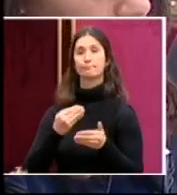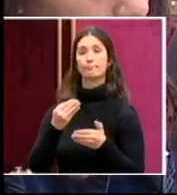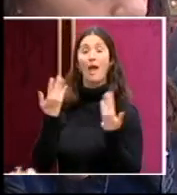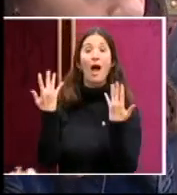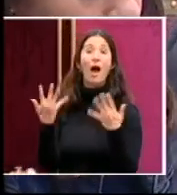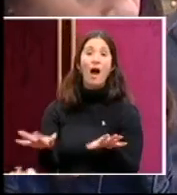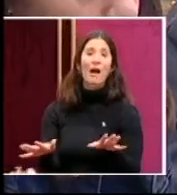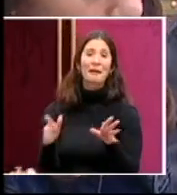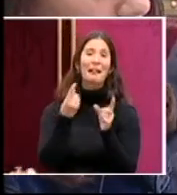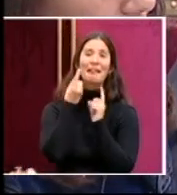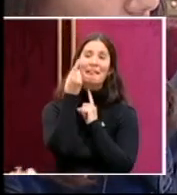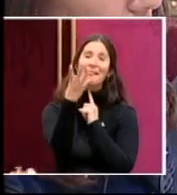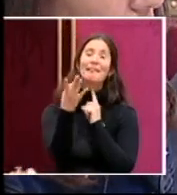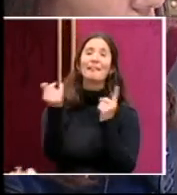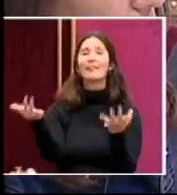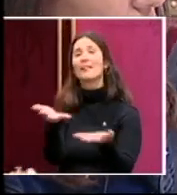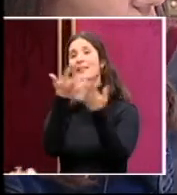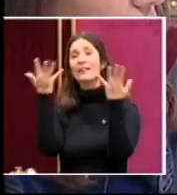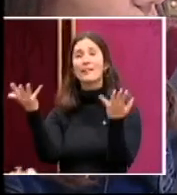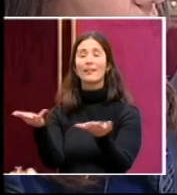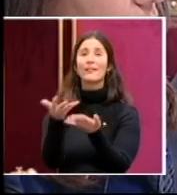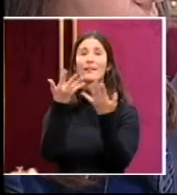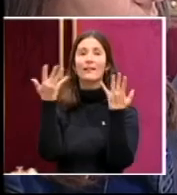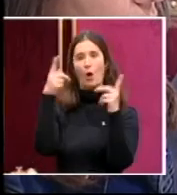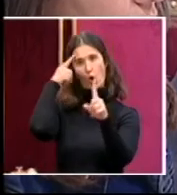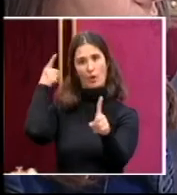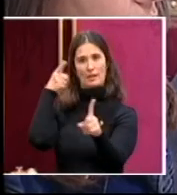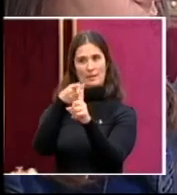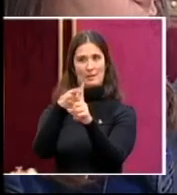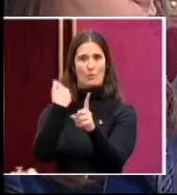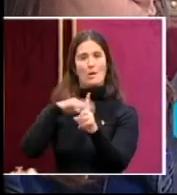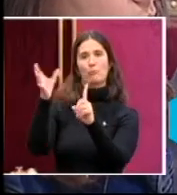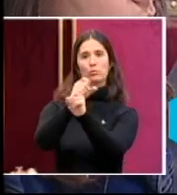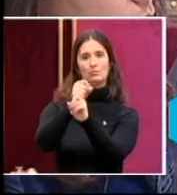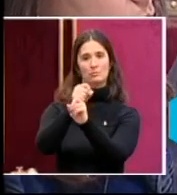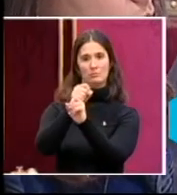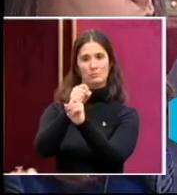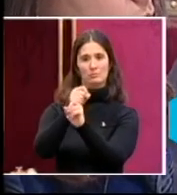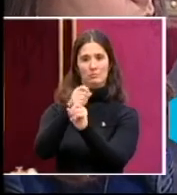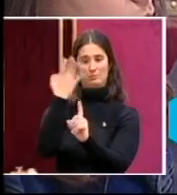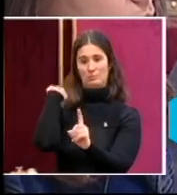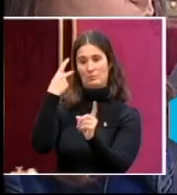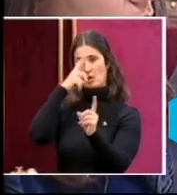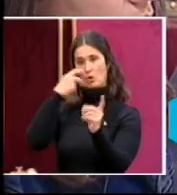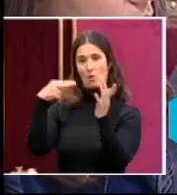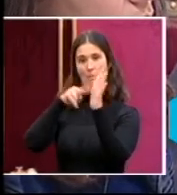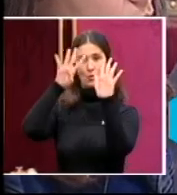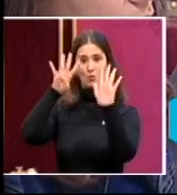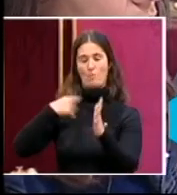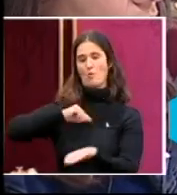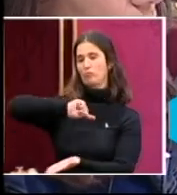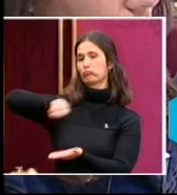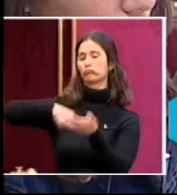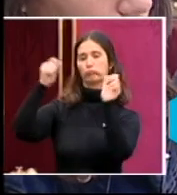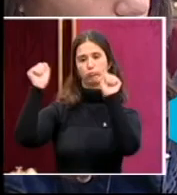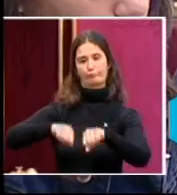aunque sea en cifras y someramente, los objetivos que se habían alcanzado cuando en el año 2009 se rubrica por parte